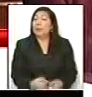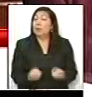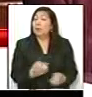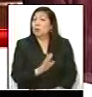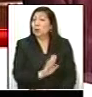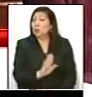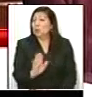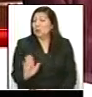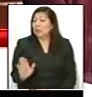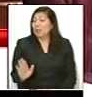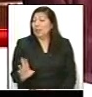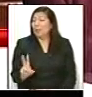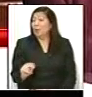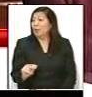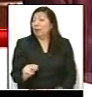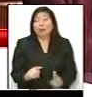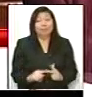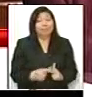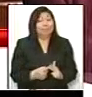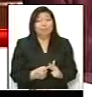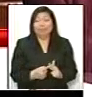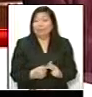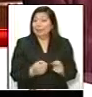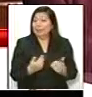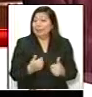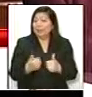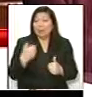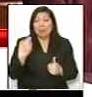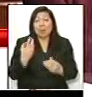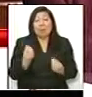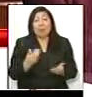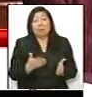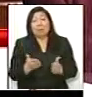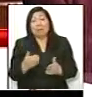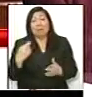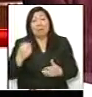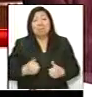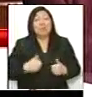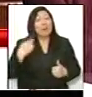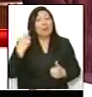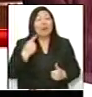ustedes no habían empezado a circular en la vida política o a participar en la vida política.